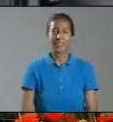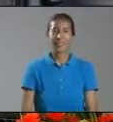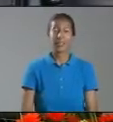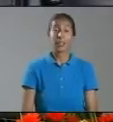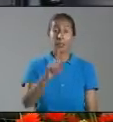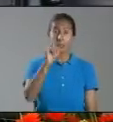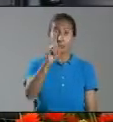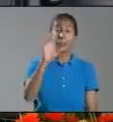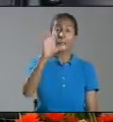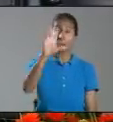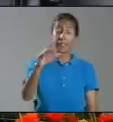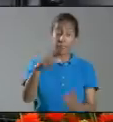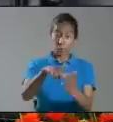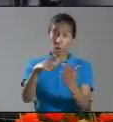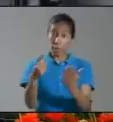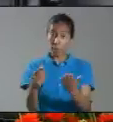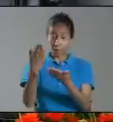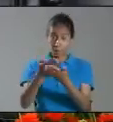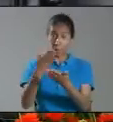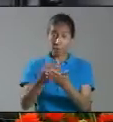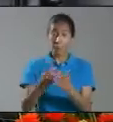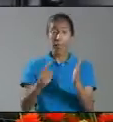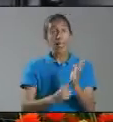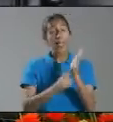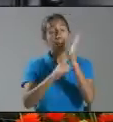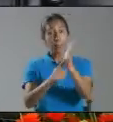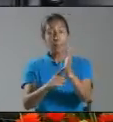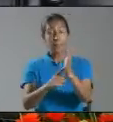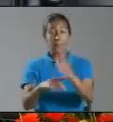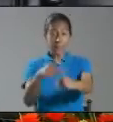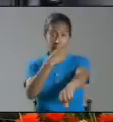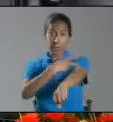Los primeros 5 libros representan la historia de la humanidad.